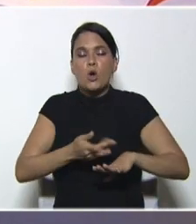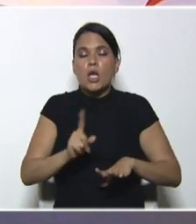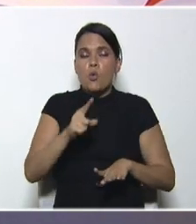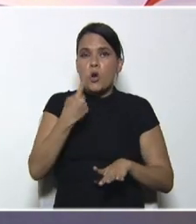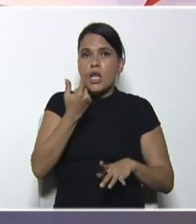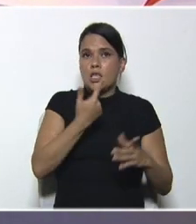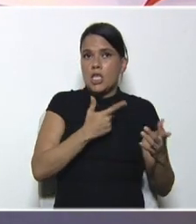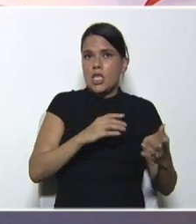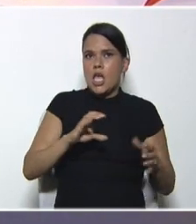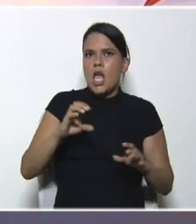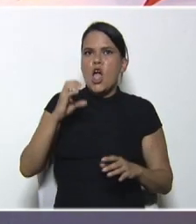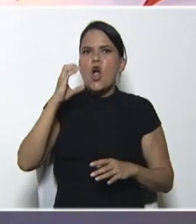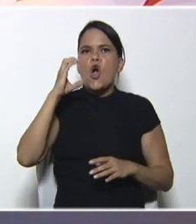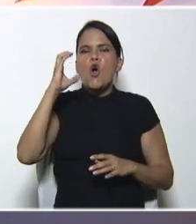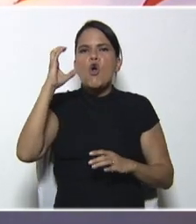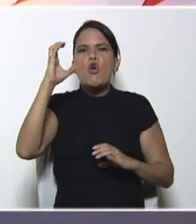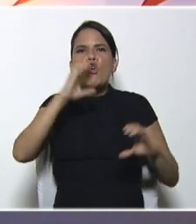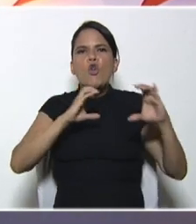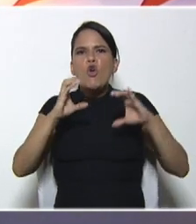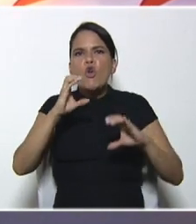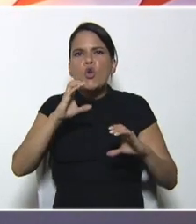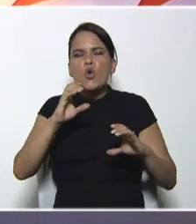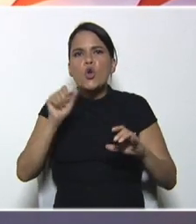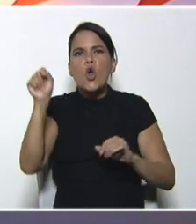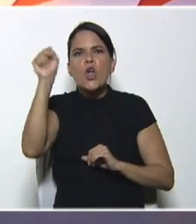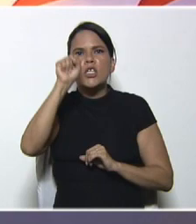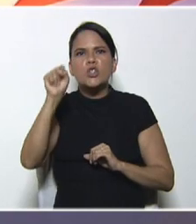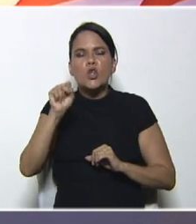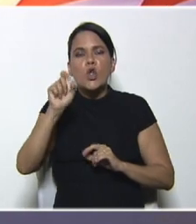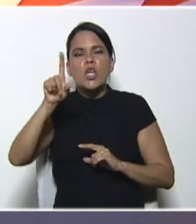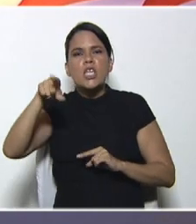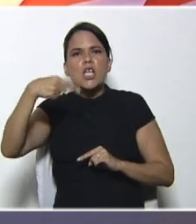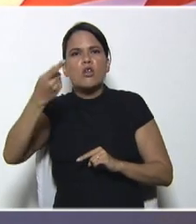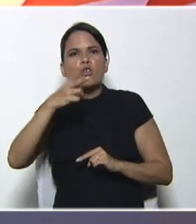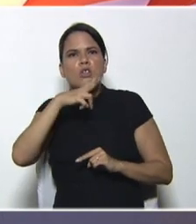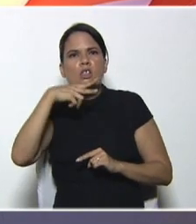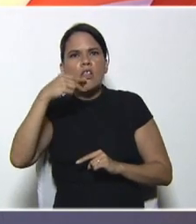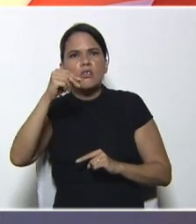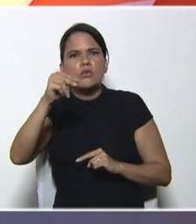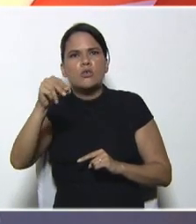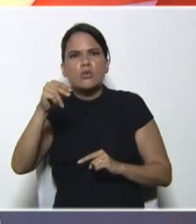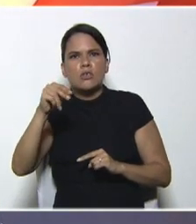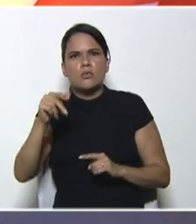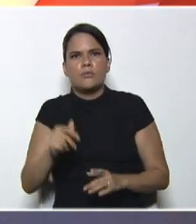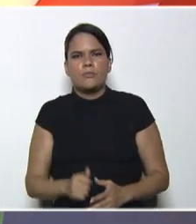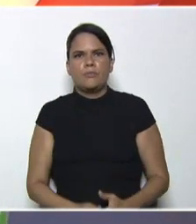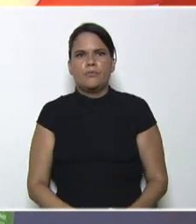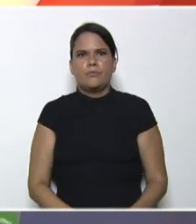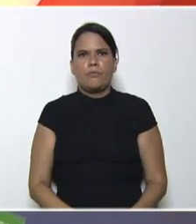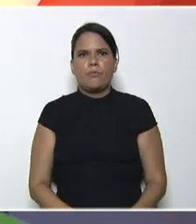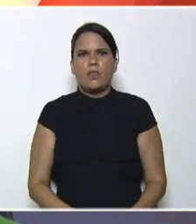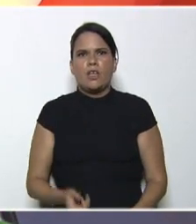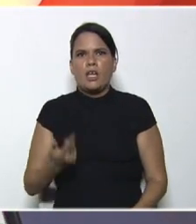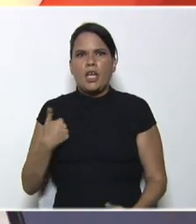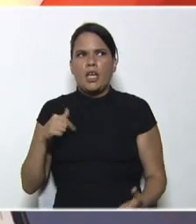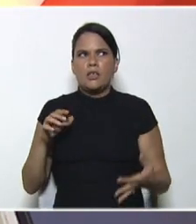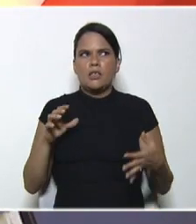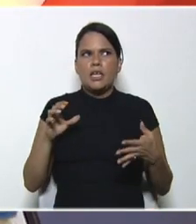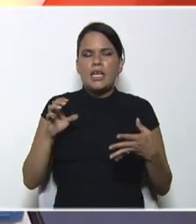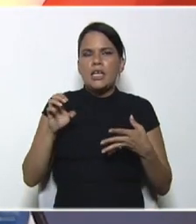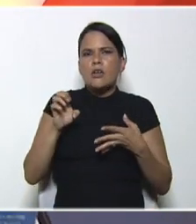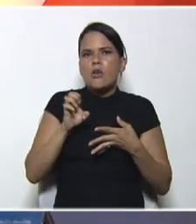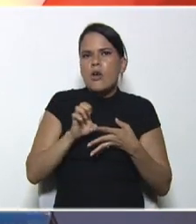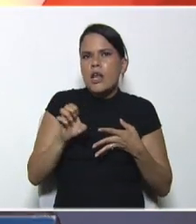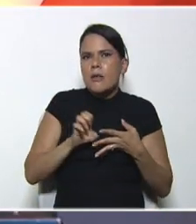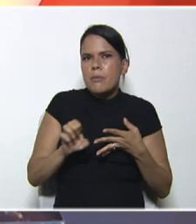cloruro de sodio y otra tiene el azúcar o la glucosa que tiene sacarosa, que es el componente del